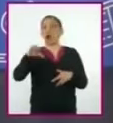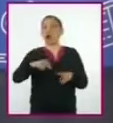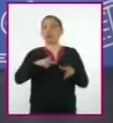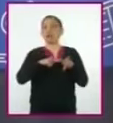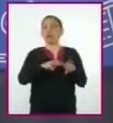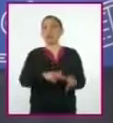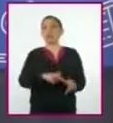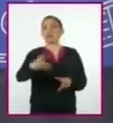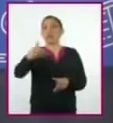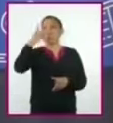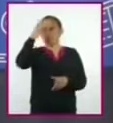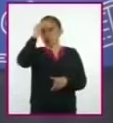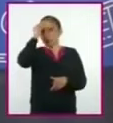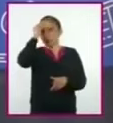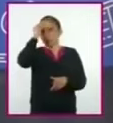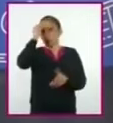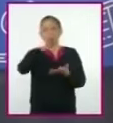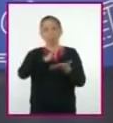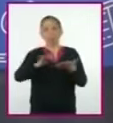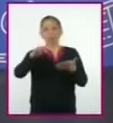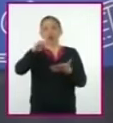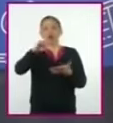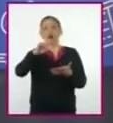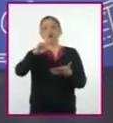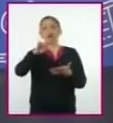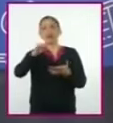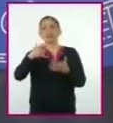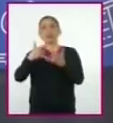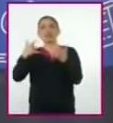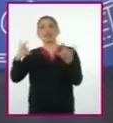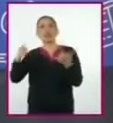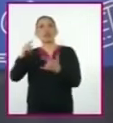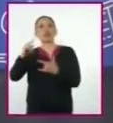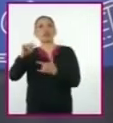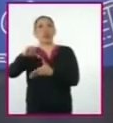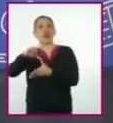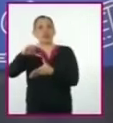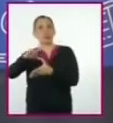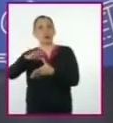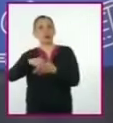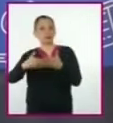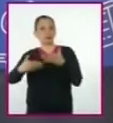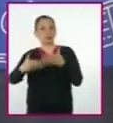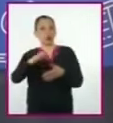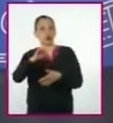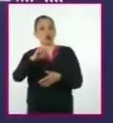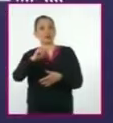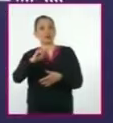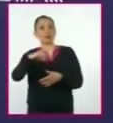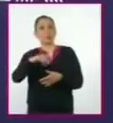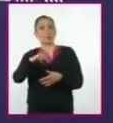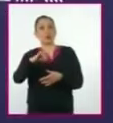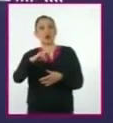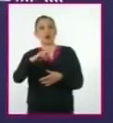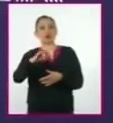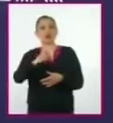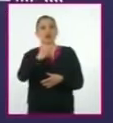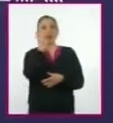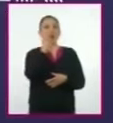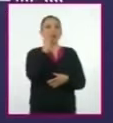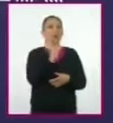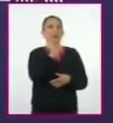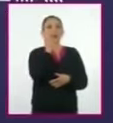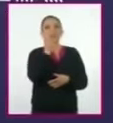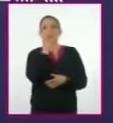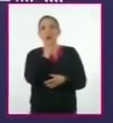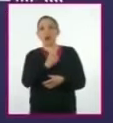el aprendizaje, leer novelas y cuentos latinoamericanos contemporáneos. Alumnas y alumnos de la